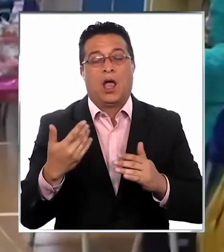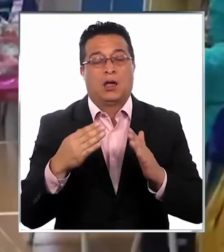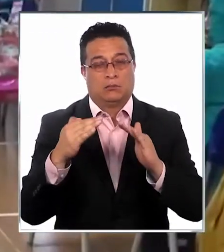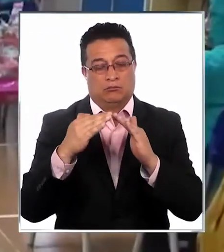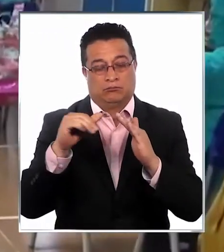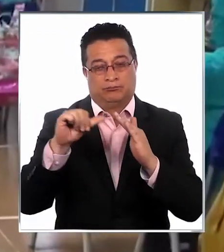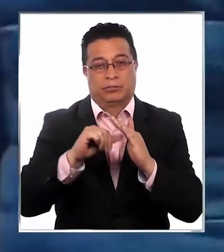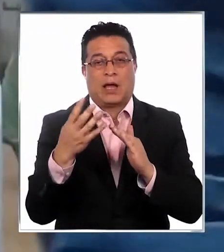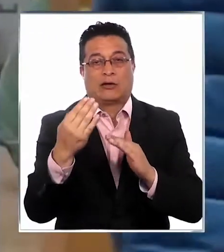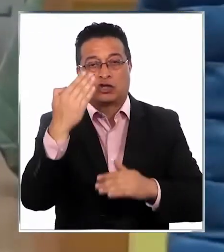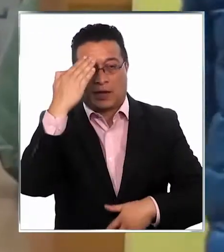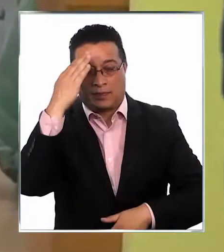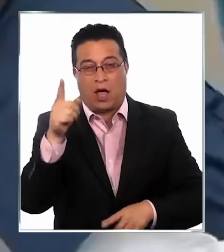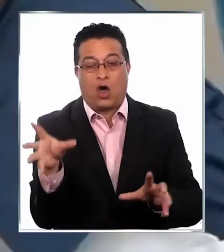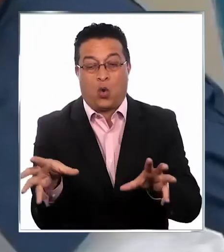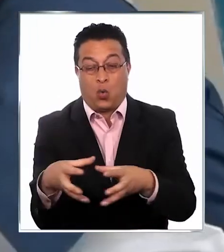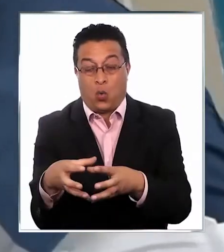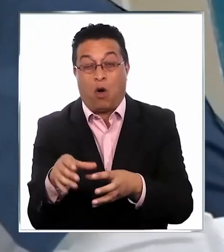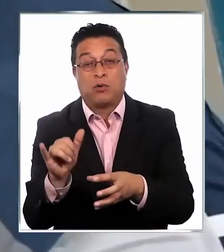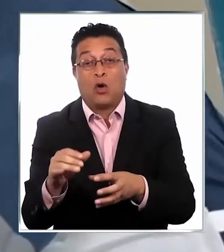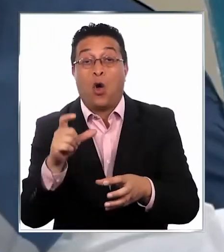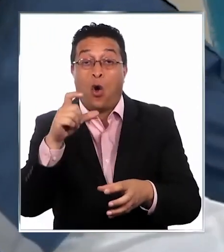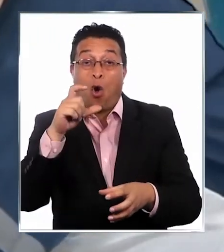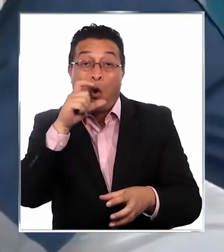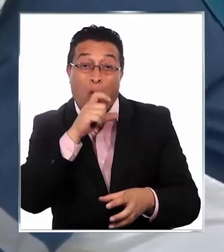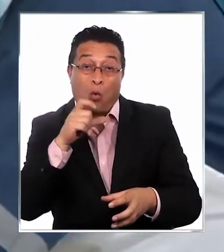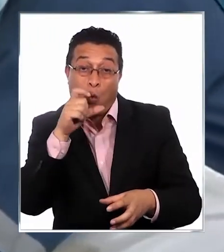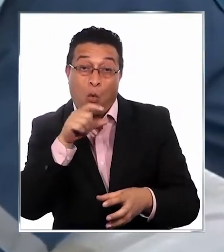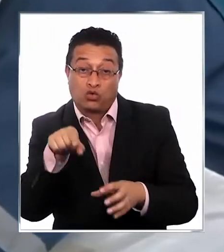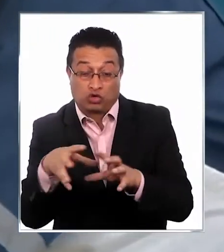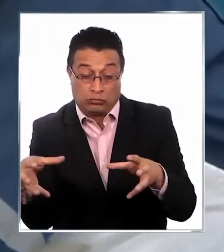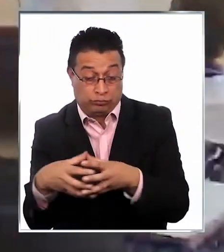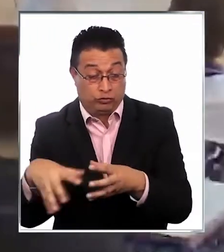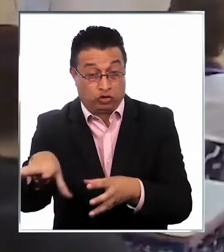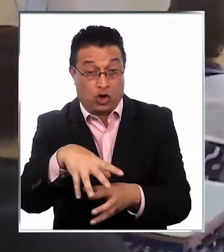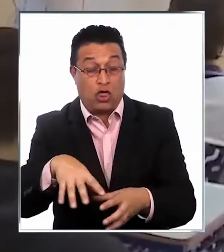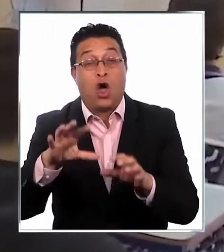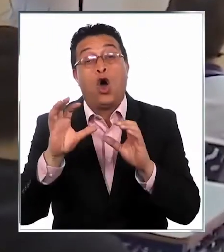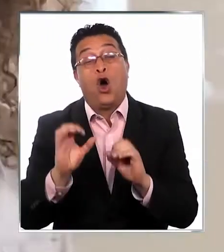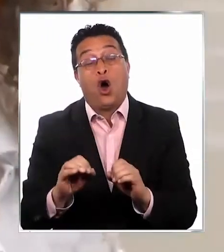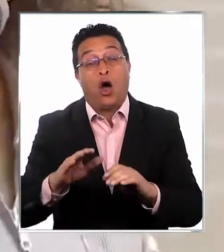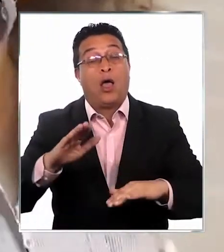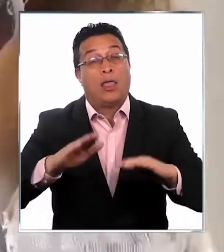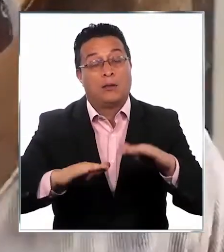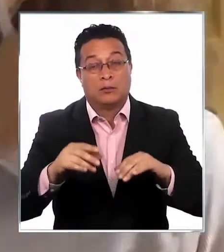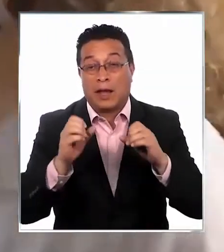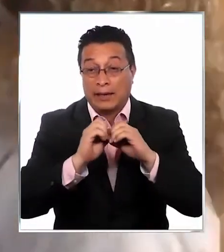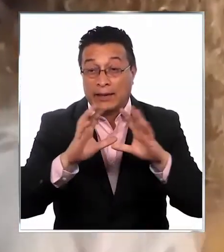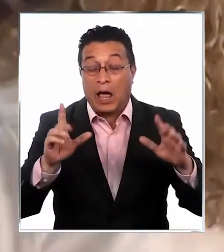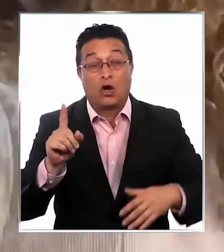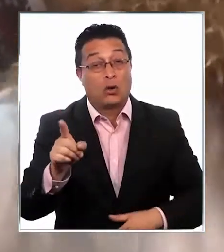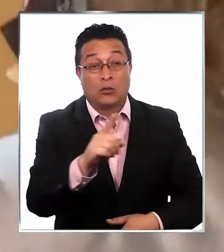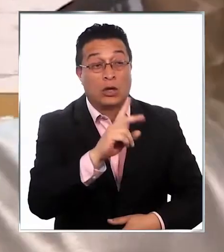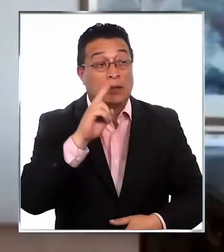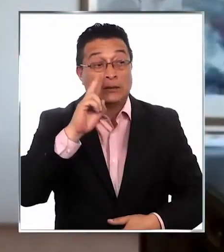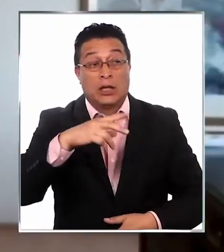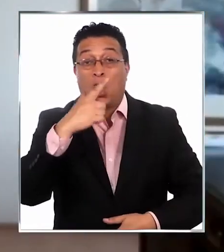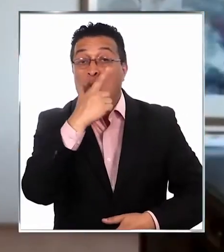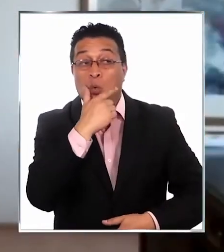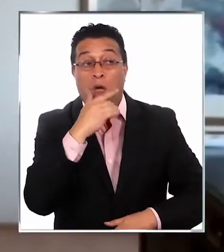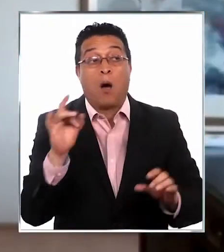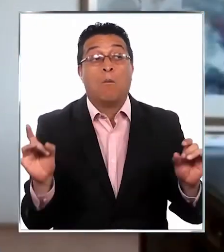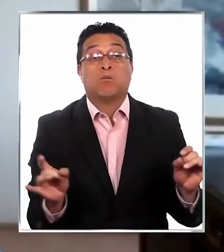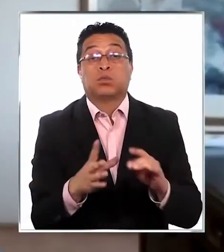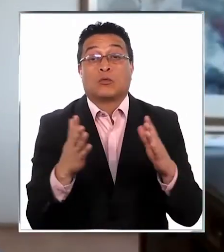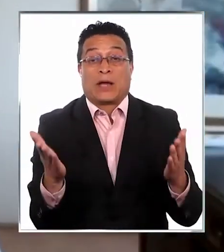un grupo determinado, puede ser de un curso entero eventualmente, y muy claro esto, para que no tengamos dudas, si es